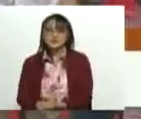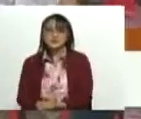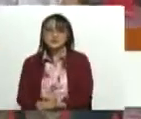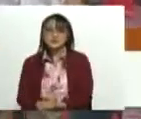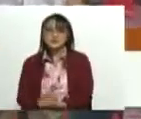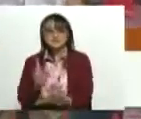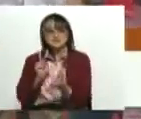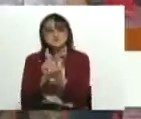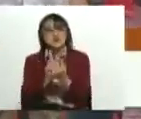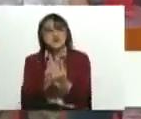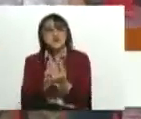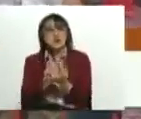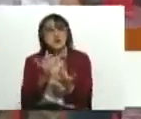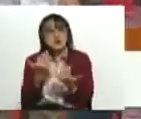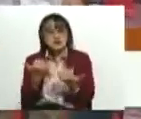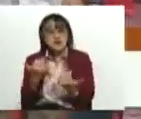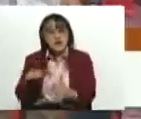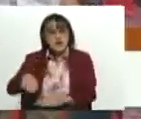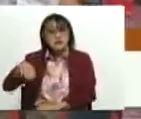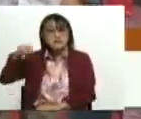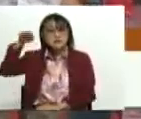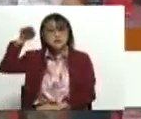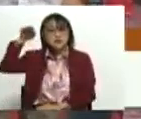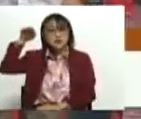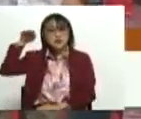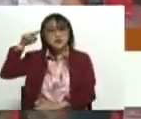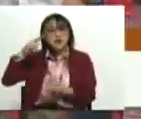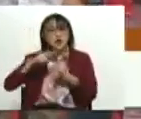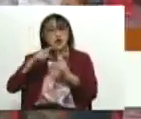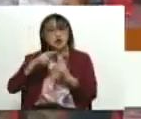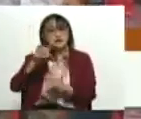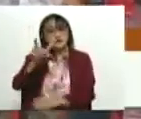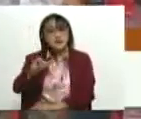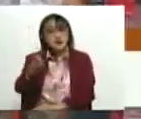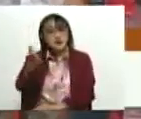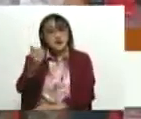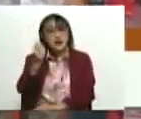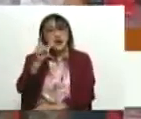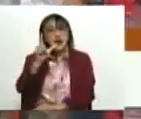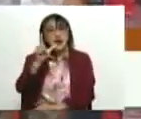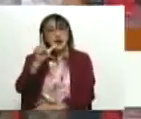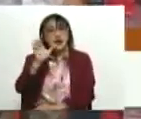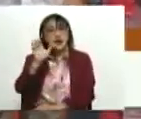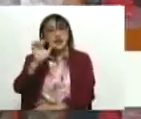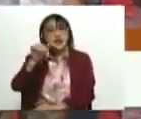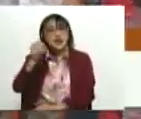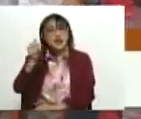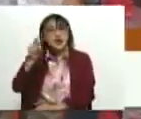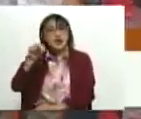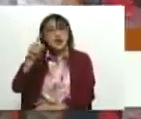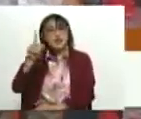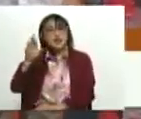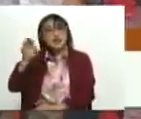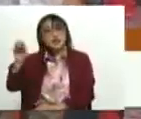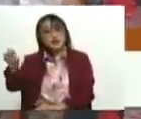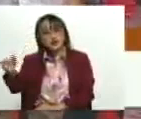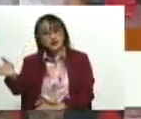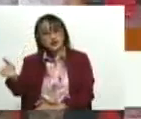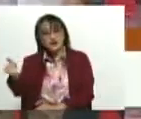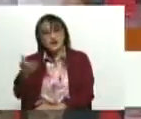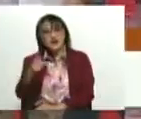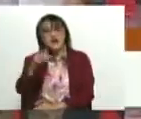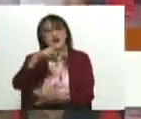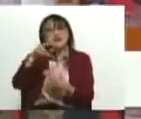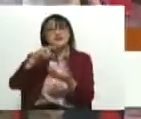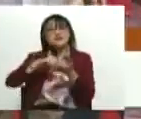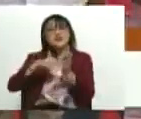Ya creció. ¿Ustedes conocen a Alejandro? Alejandro, es la revolución. Es la